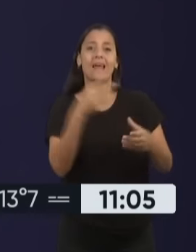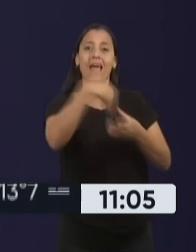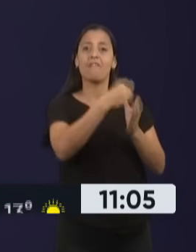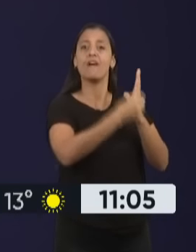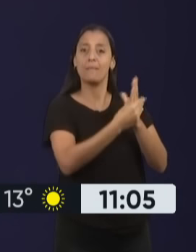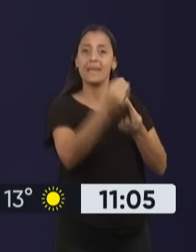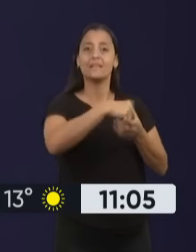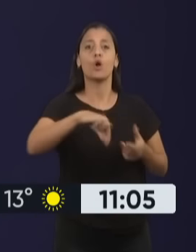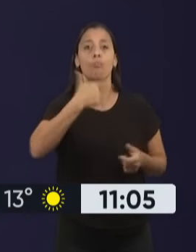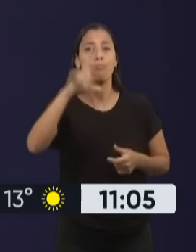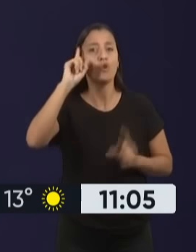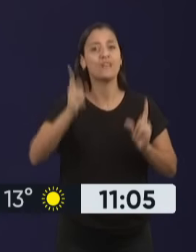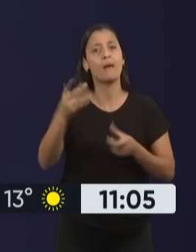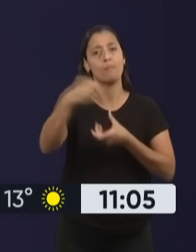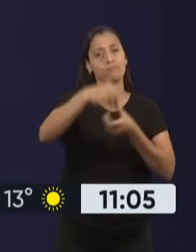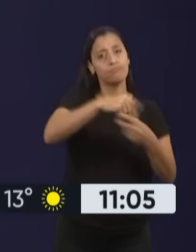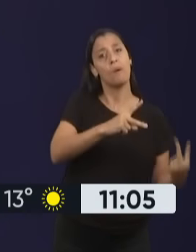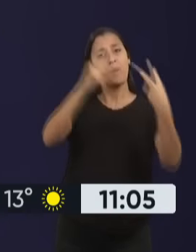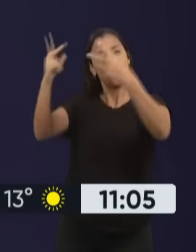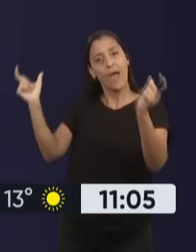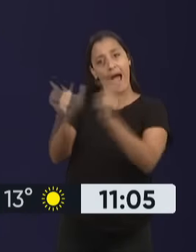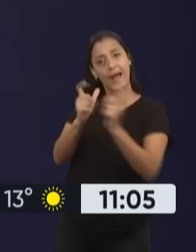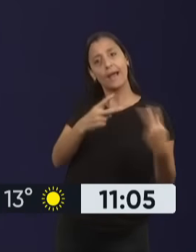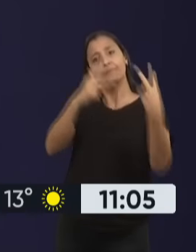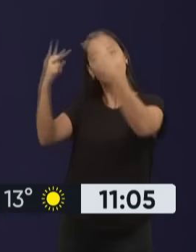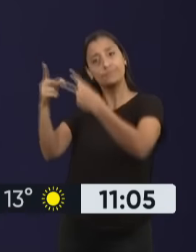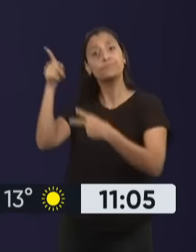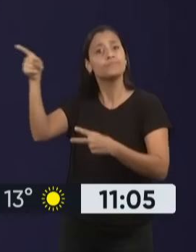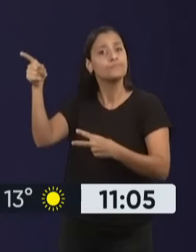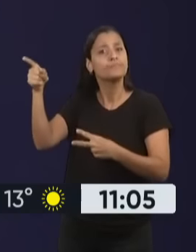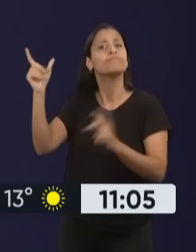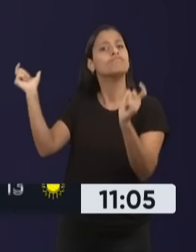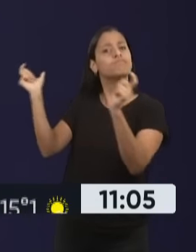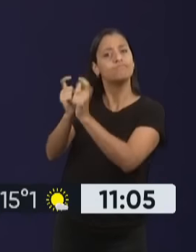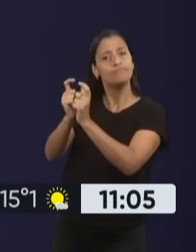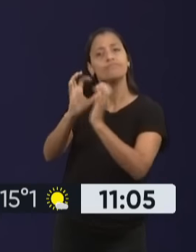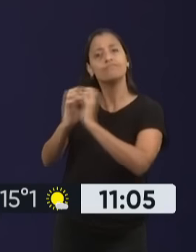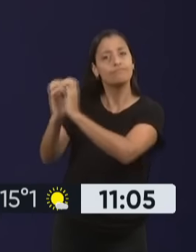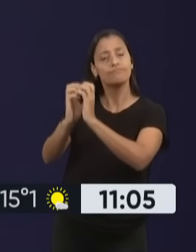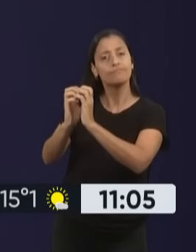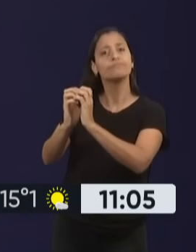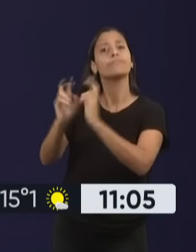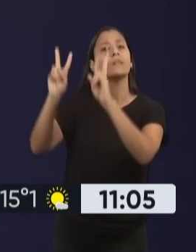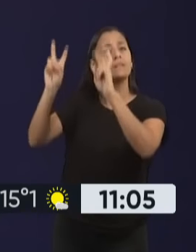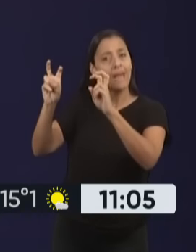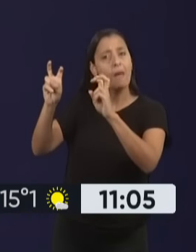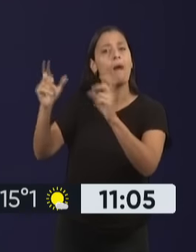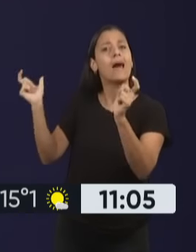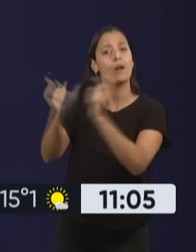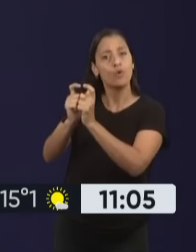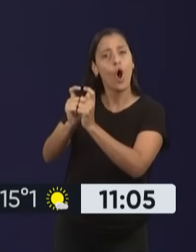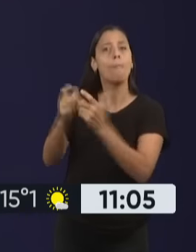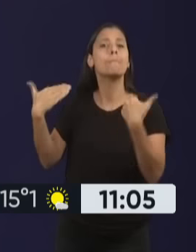Pos entre otros funcionarios donde bueno se reunieron en la las famosas reuniones de